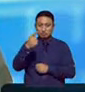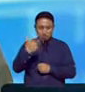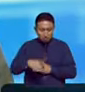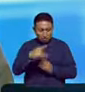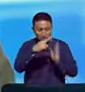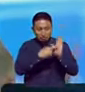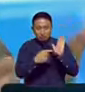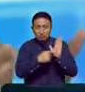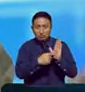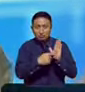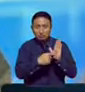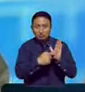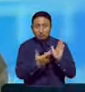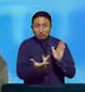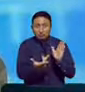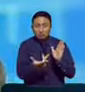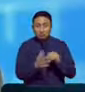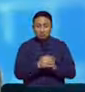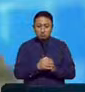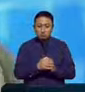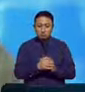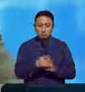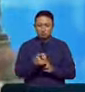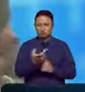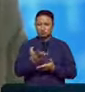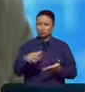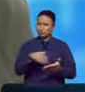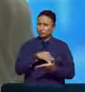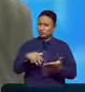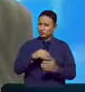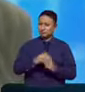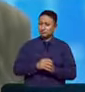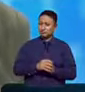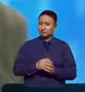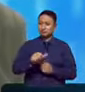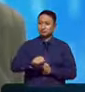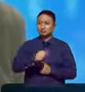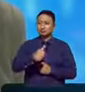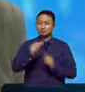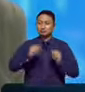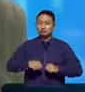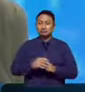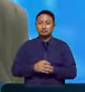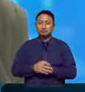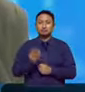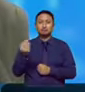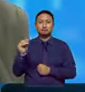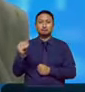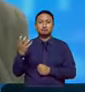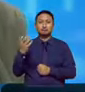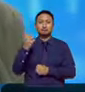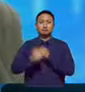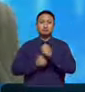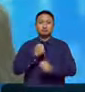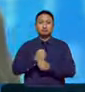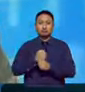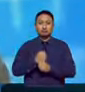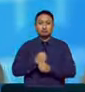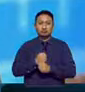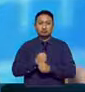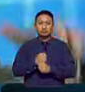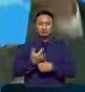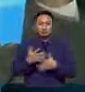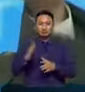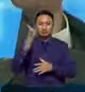inscrito. Entonces, lo otro es de haber escrito adolescentes de 15 años. ¿Por